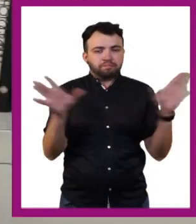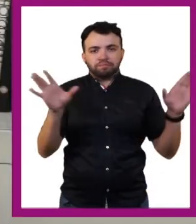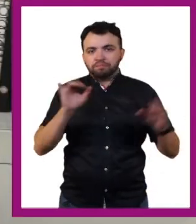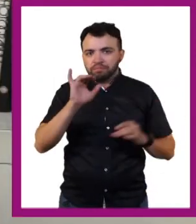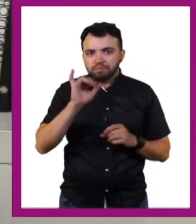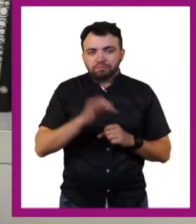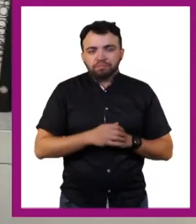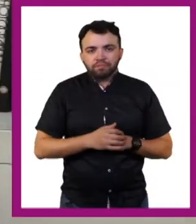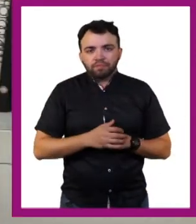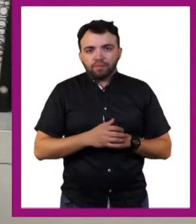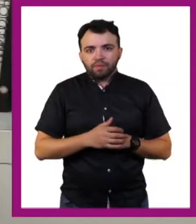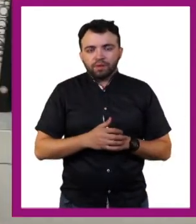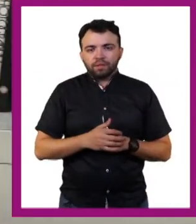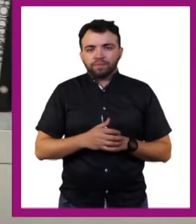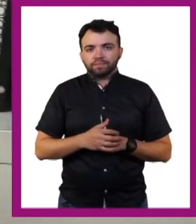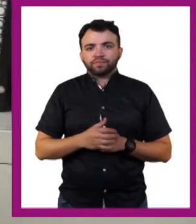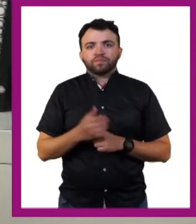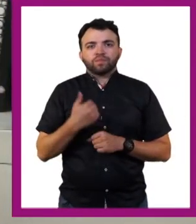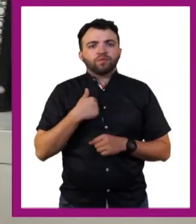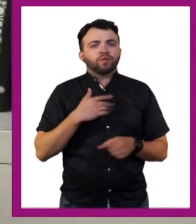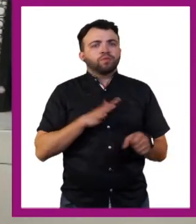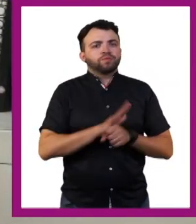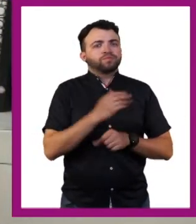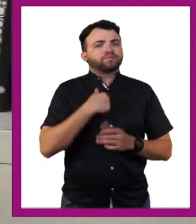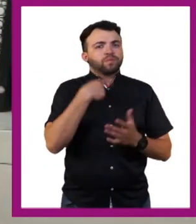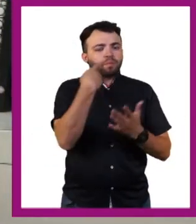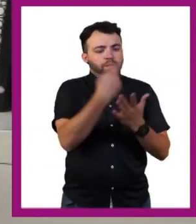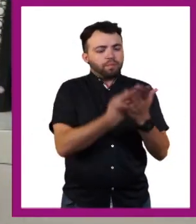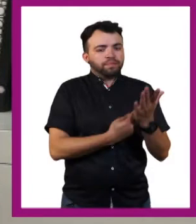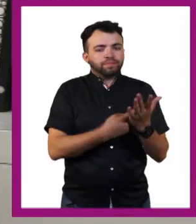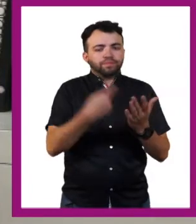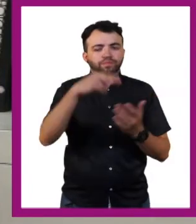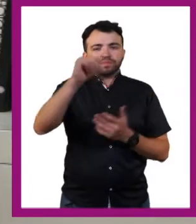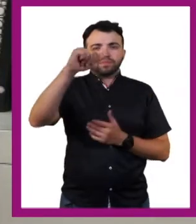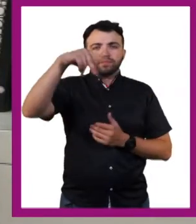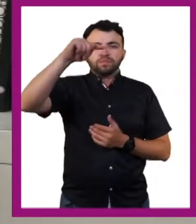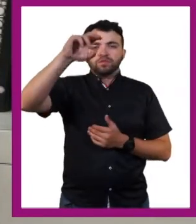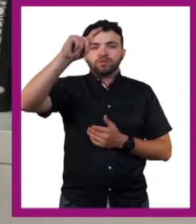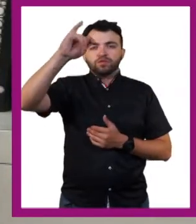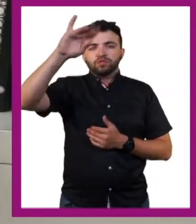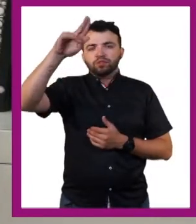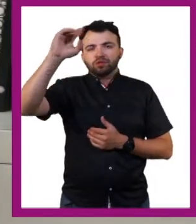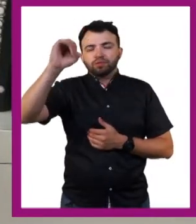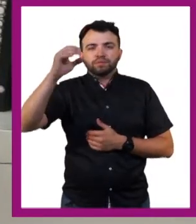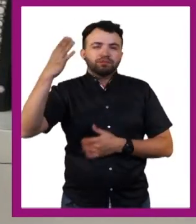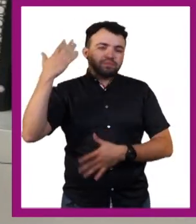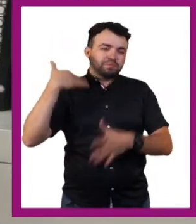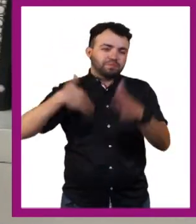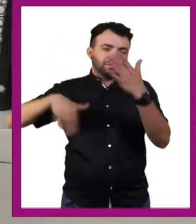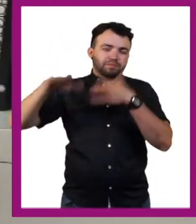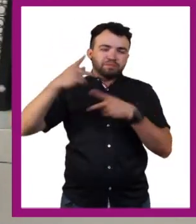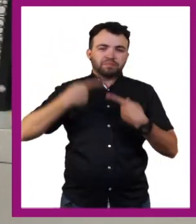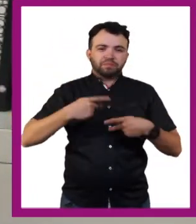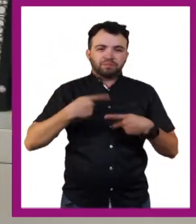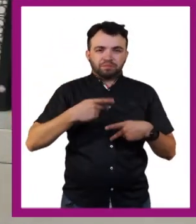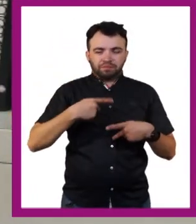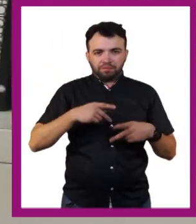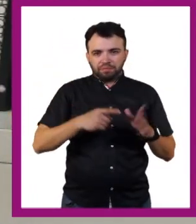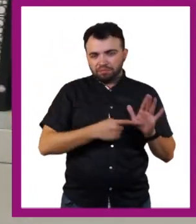sí. Lo que les tenía planeado enseñarles es el antotipo. Fue inventado por John Herschel